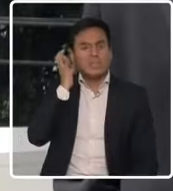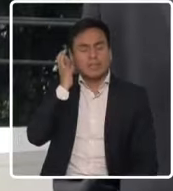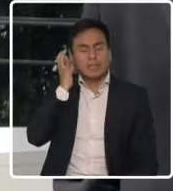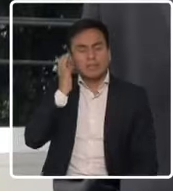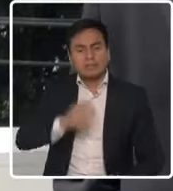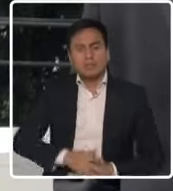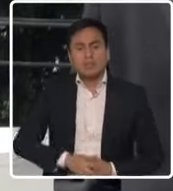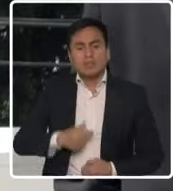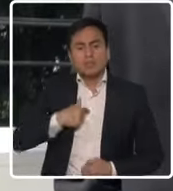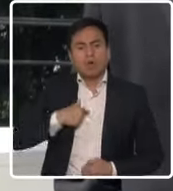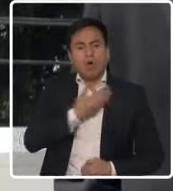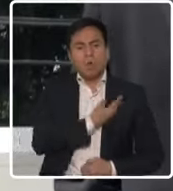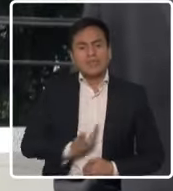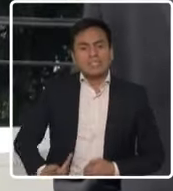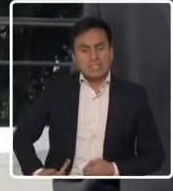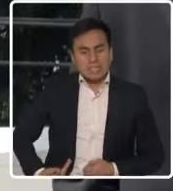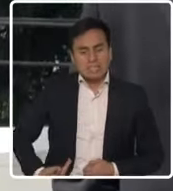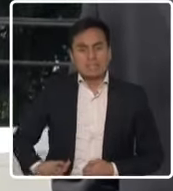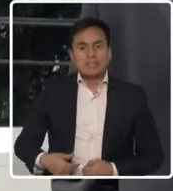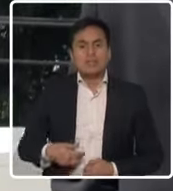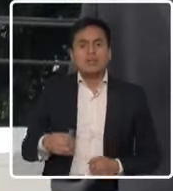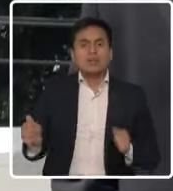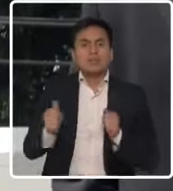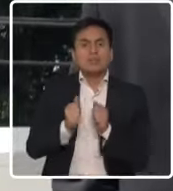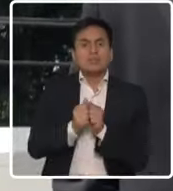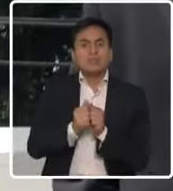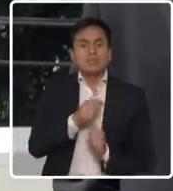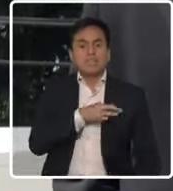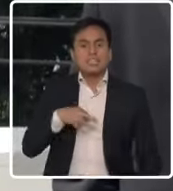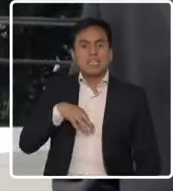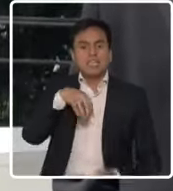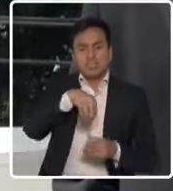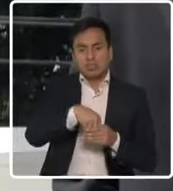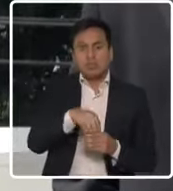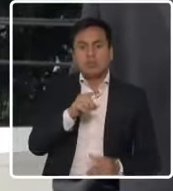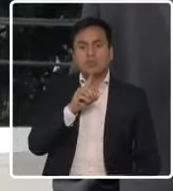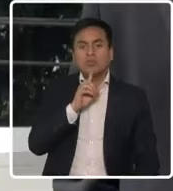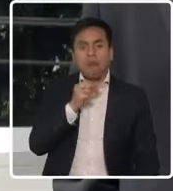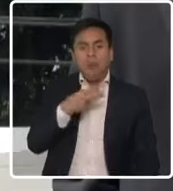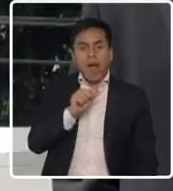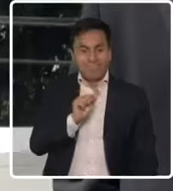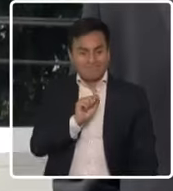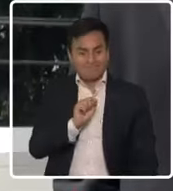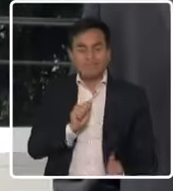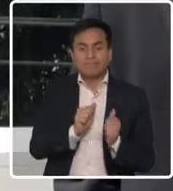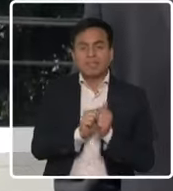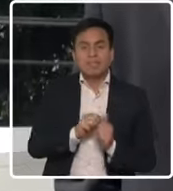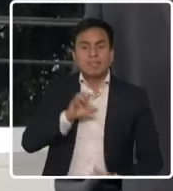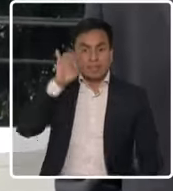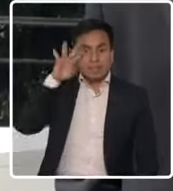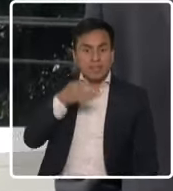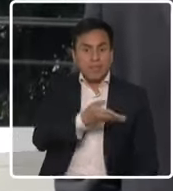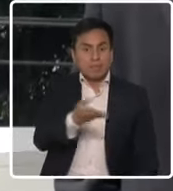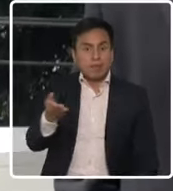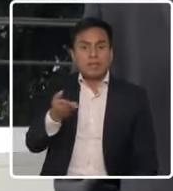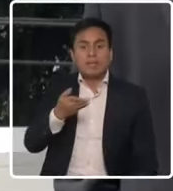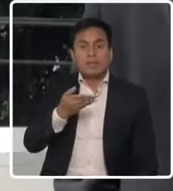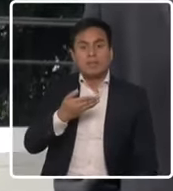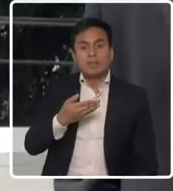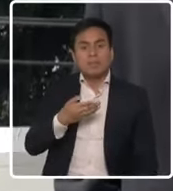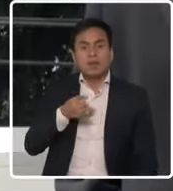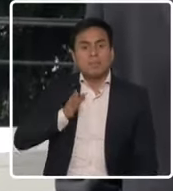chilenas. Yo como presidente y en conjunto con nuestra ministra del Interior, Carolina Tohá, quiero que sepan que